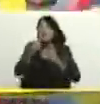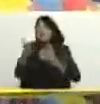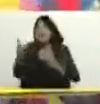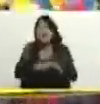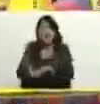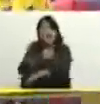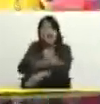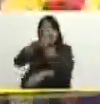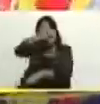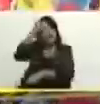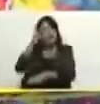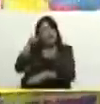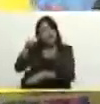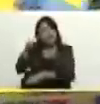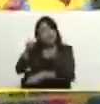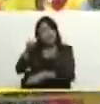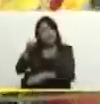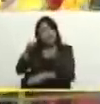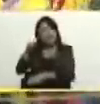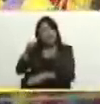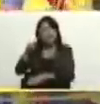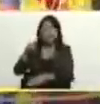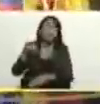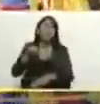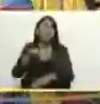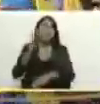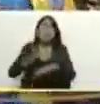La oligarquía,